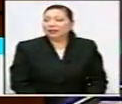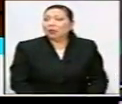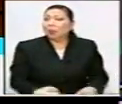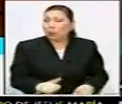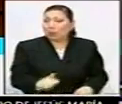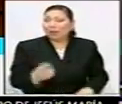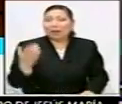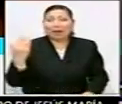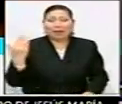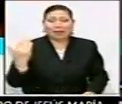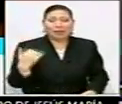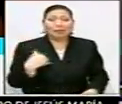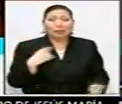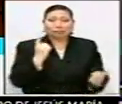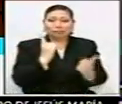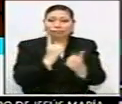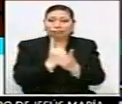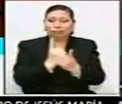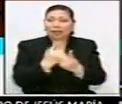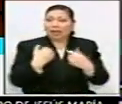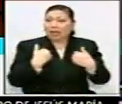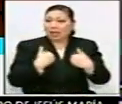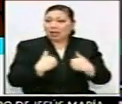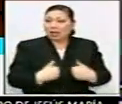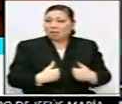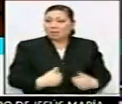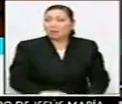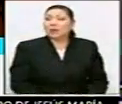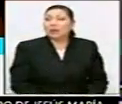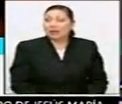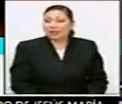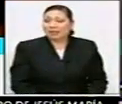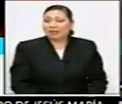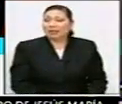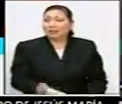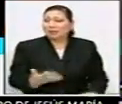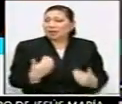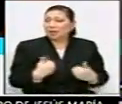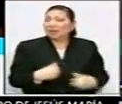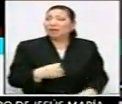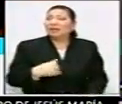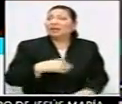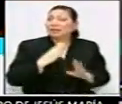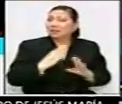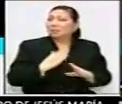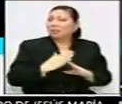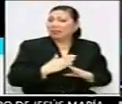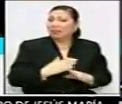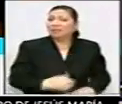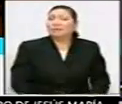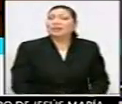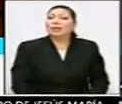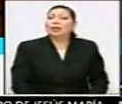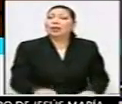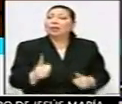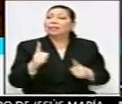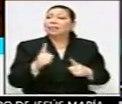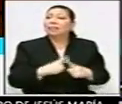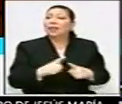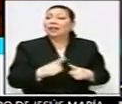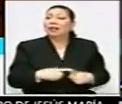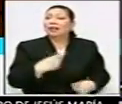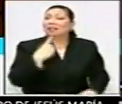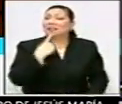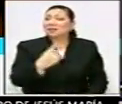Cuando he tenido la oportunidad de entrevistarme con los abogados democráticos, esos abogados que defienden precisamente a los terroristas,